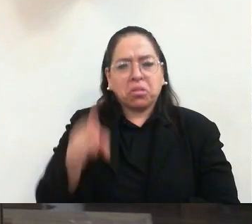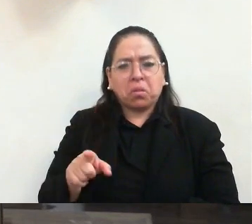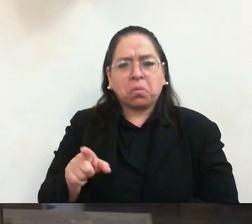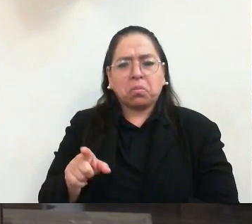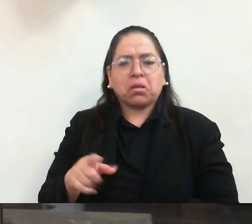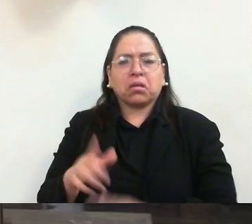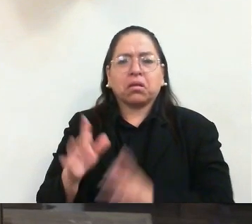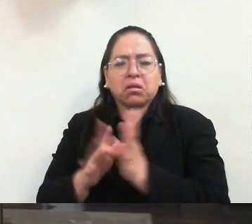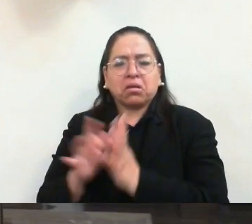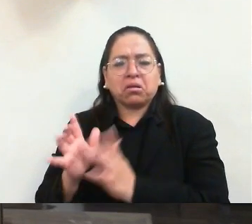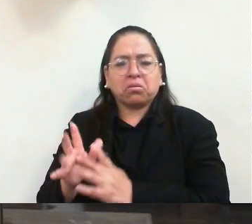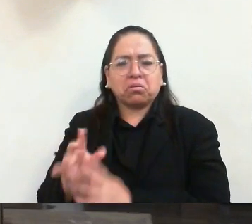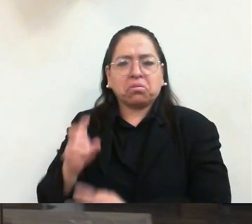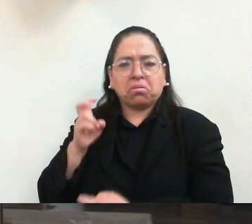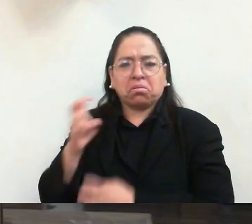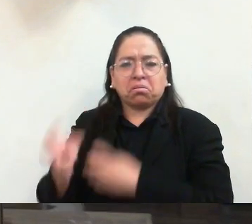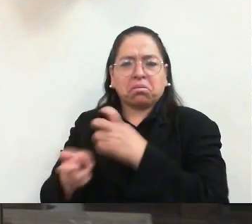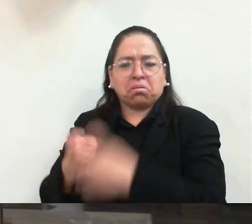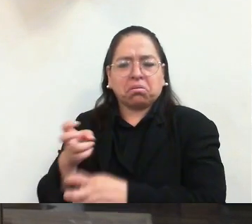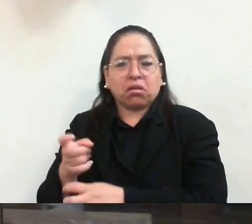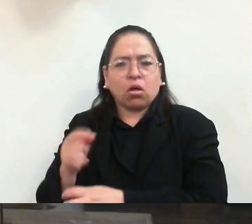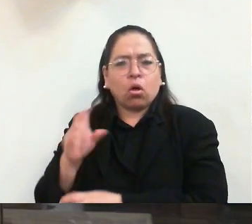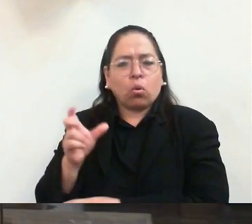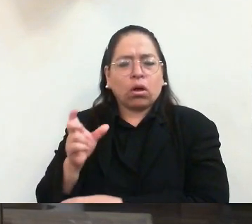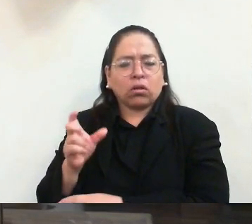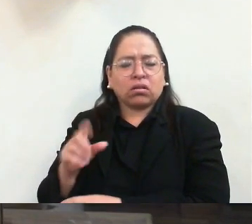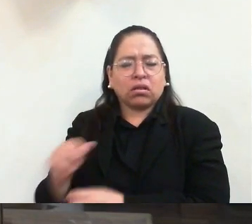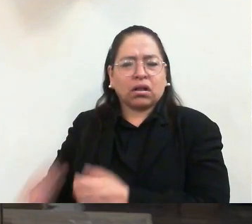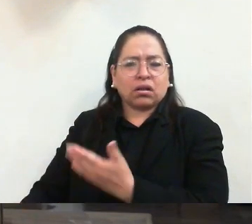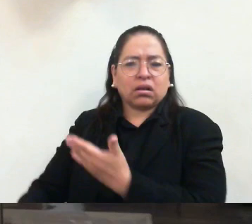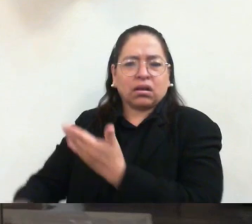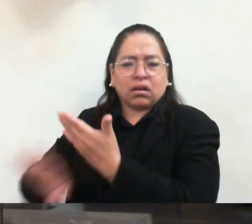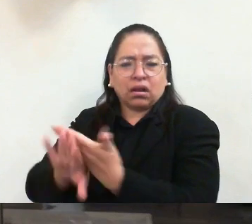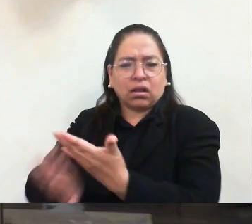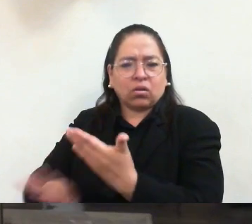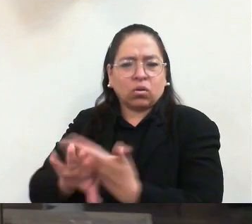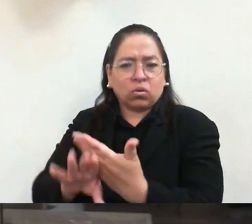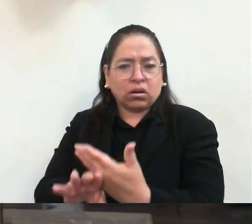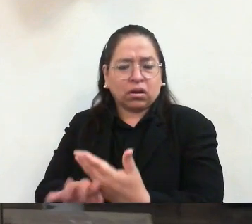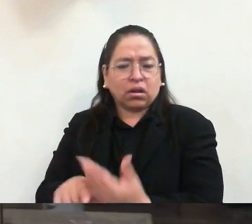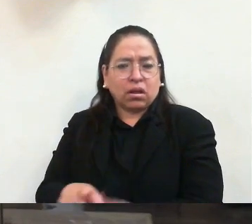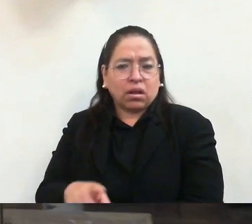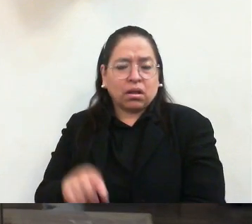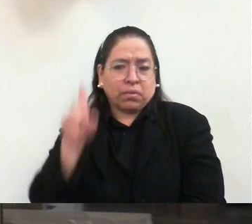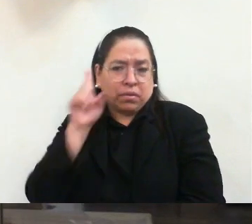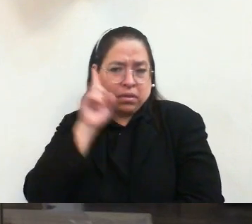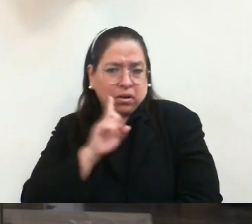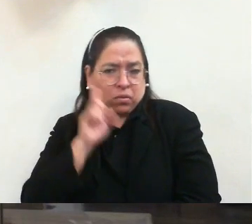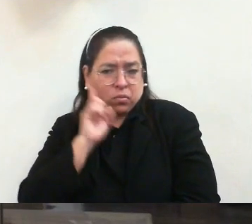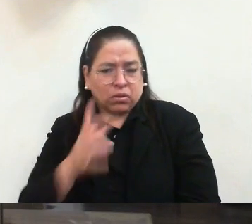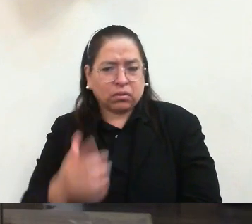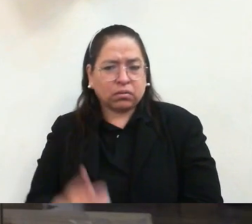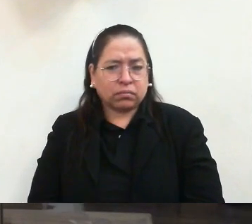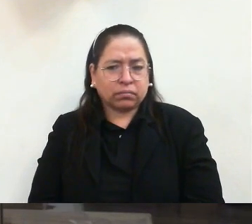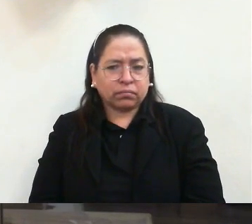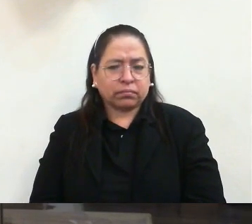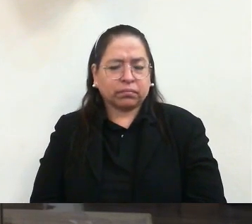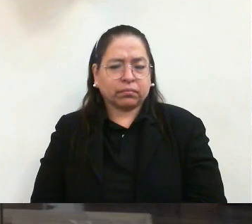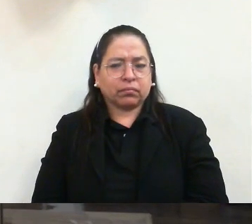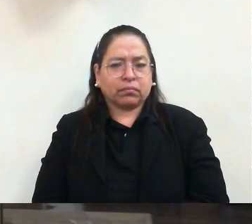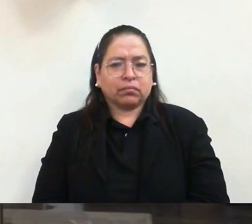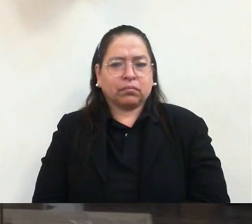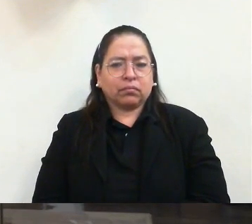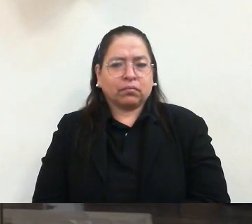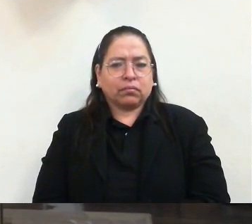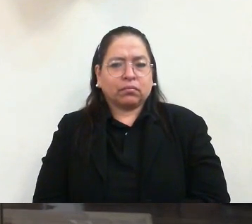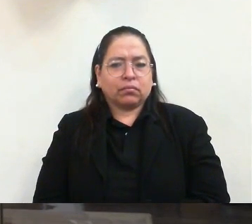en contra de una mujer jesús sabe que cada